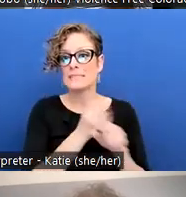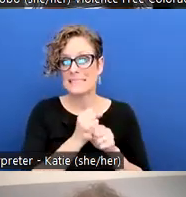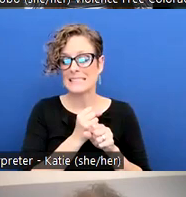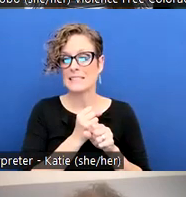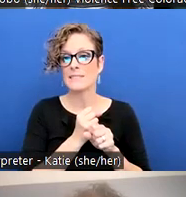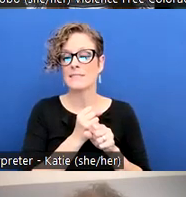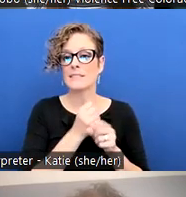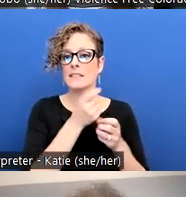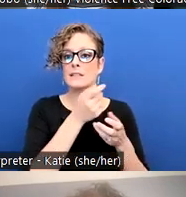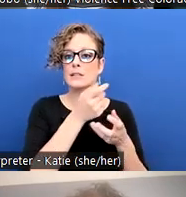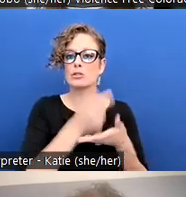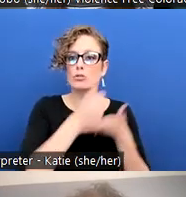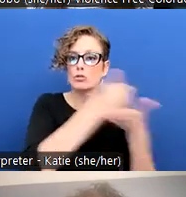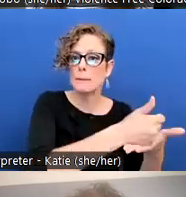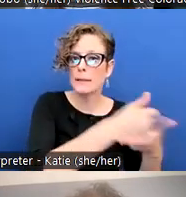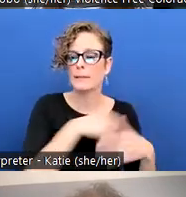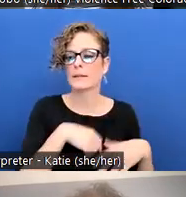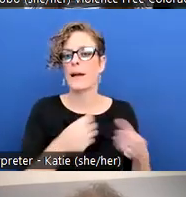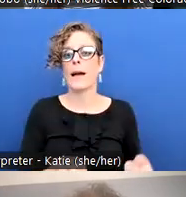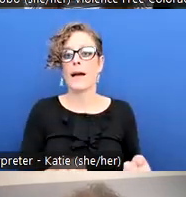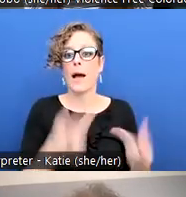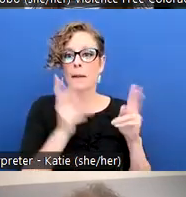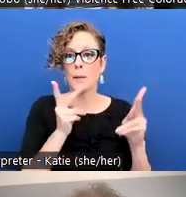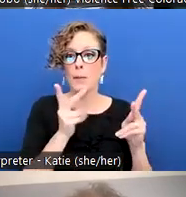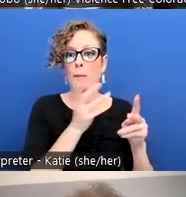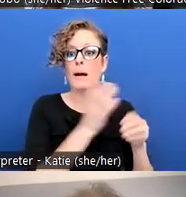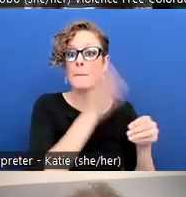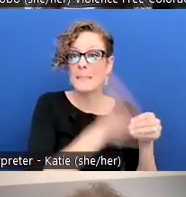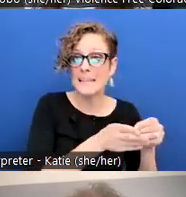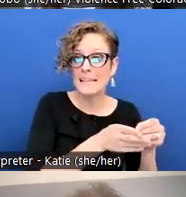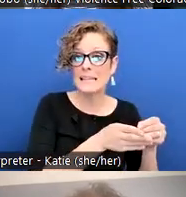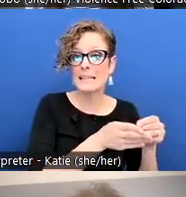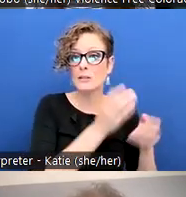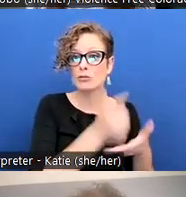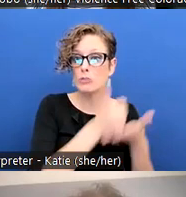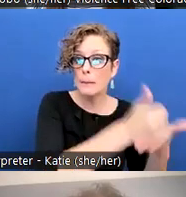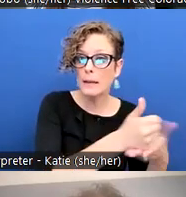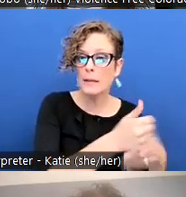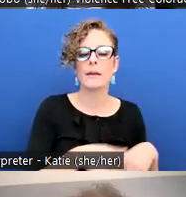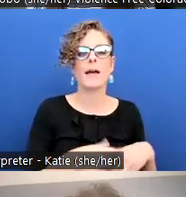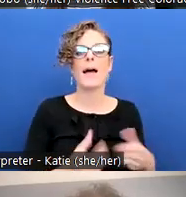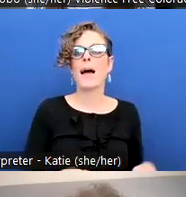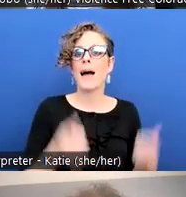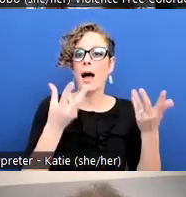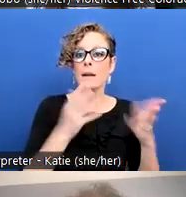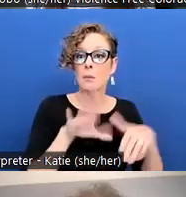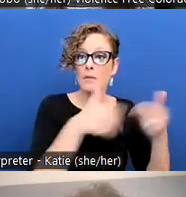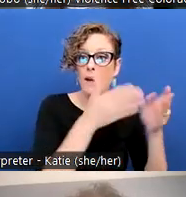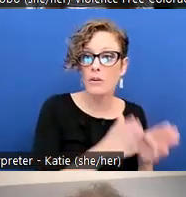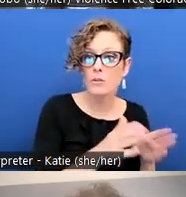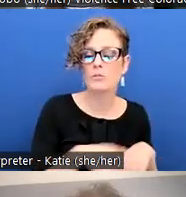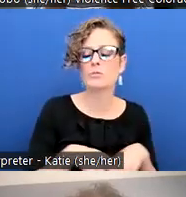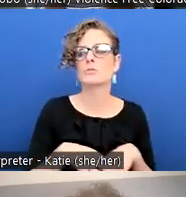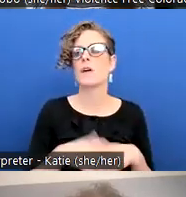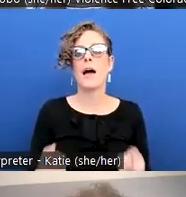sobre cuánta gente recibió tratamiento, cuánta gente cumplió con el programa, cuántos